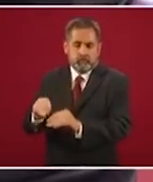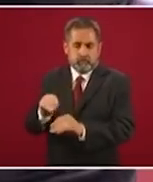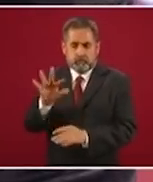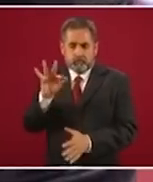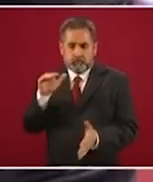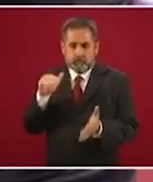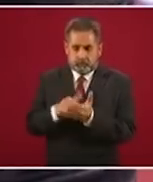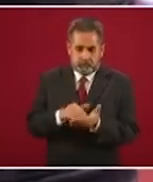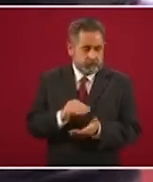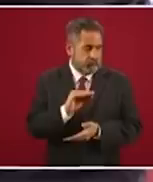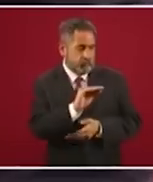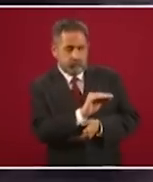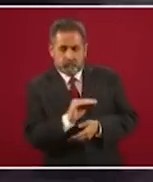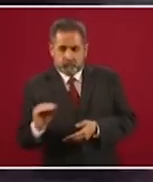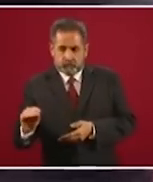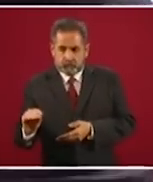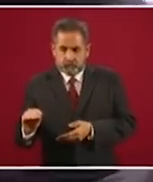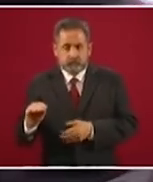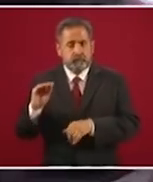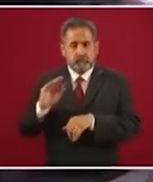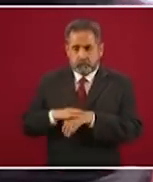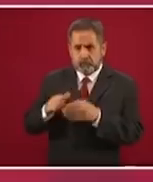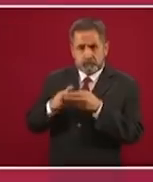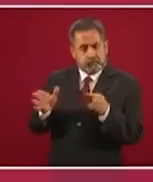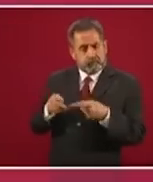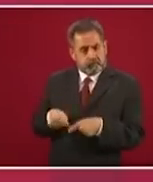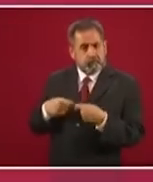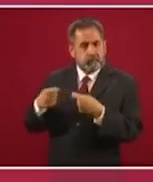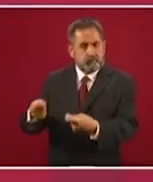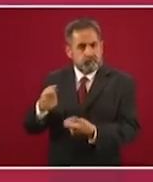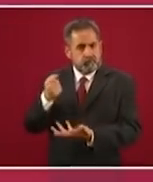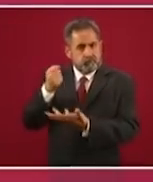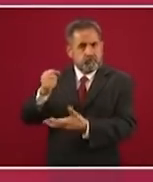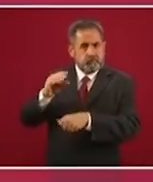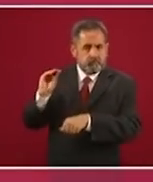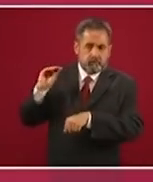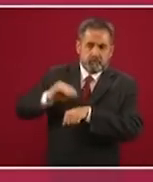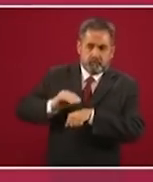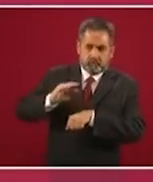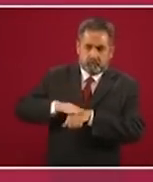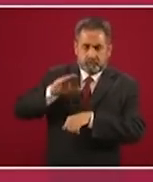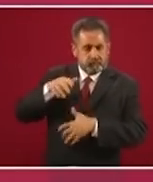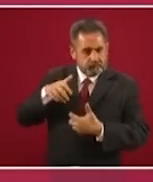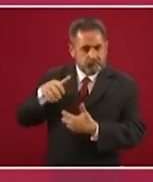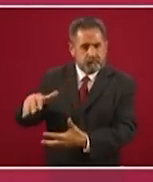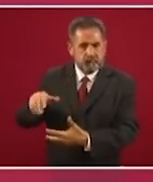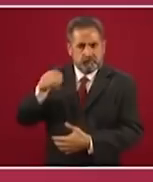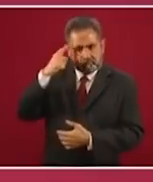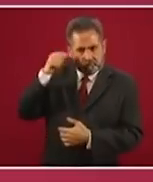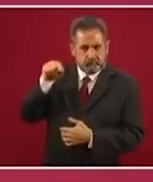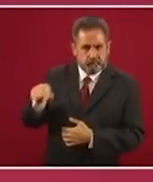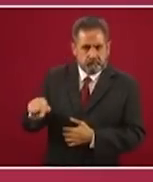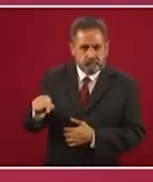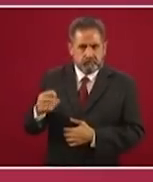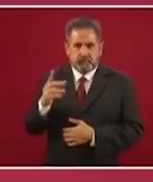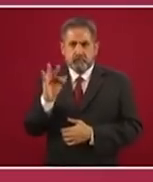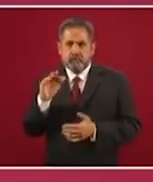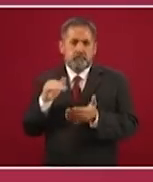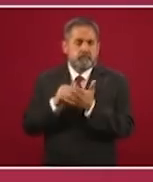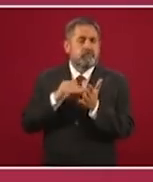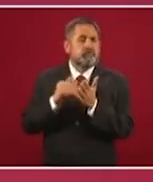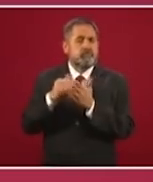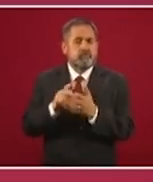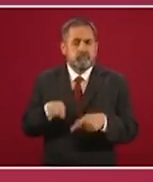40 mil, o sea, se amplía el presupuesto de salud en 40 mil